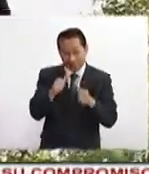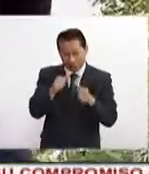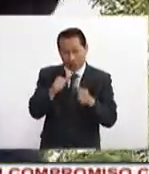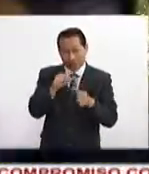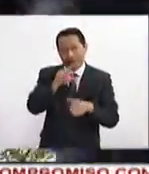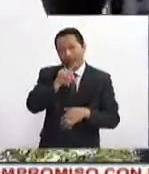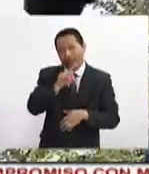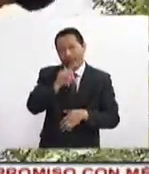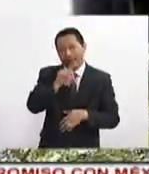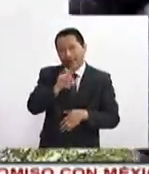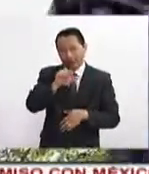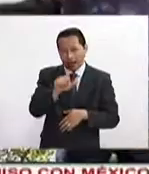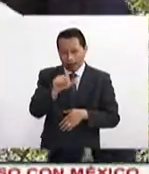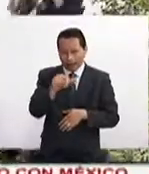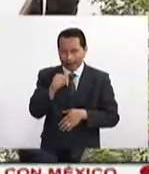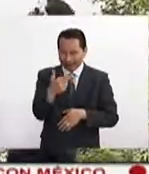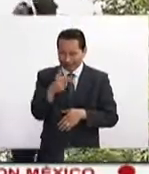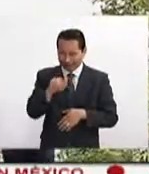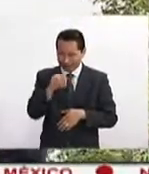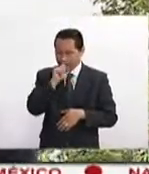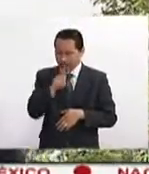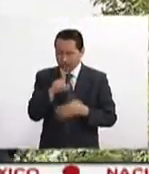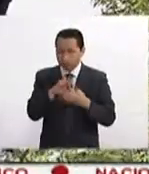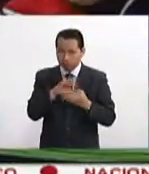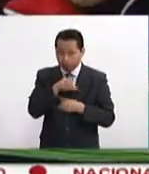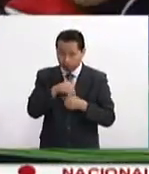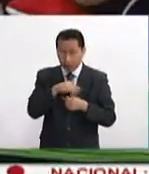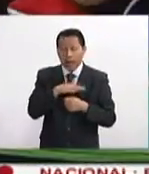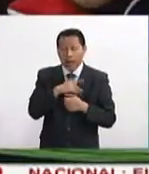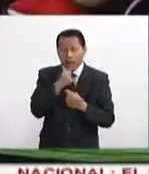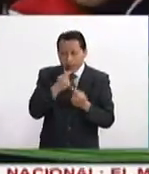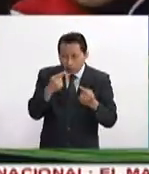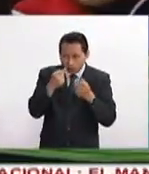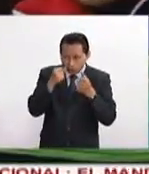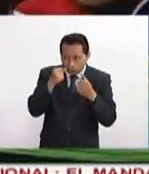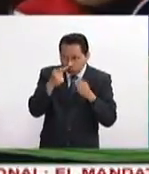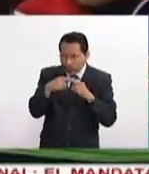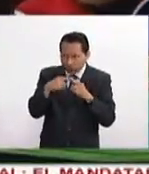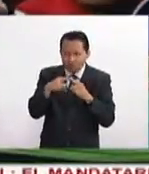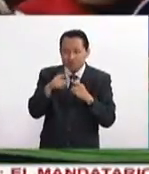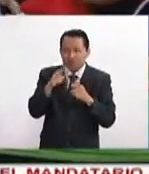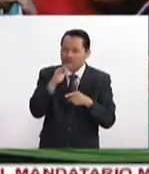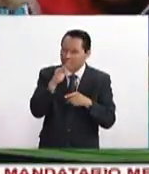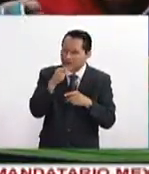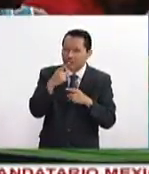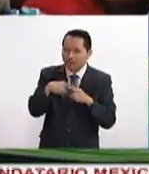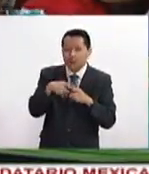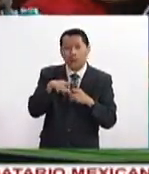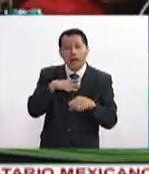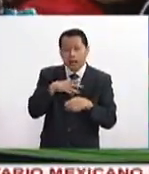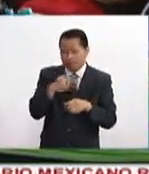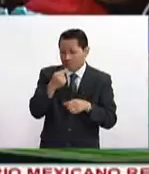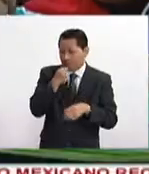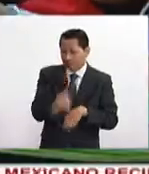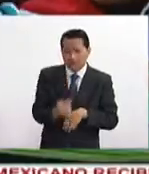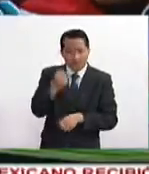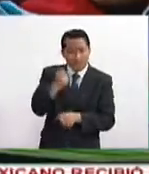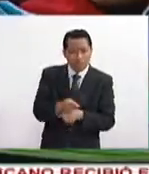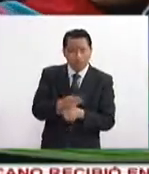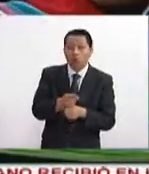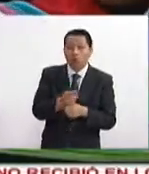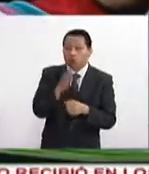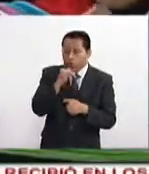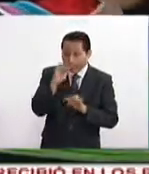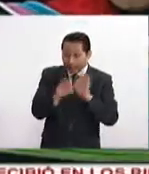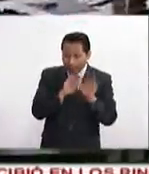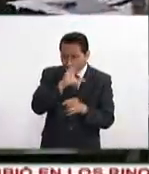es que tener a niños inquietos puede no ser del todo normal. Este trastorno se presenta con frecuencia en edades tempranas y de no llevar un